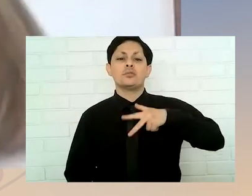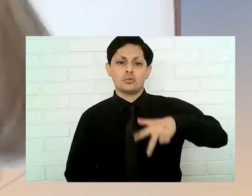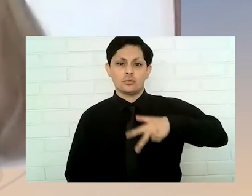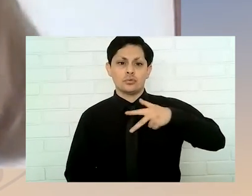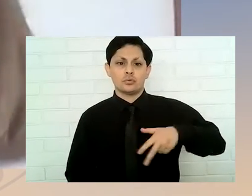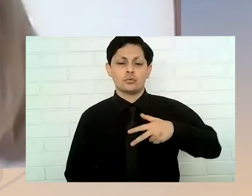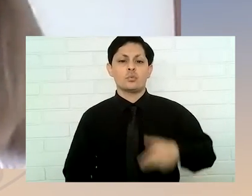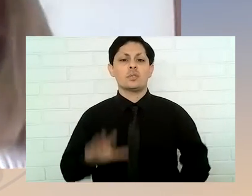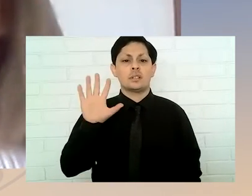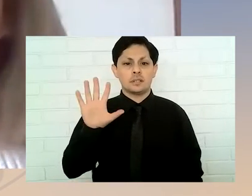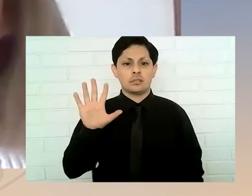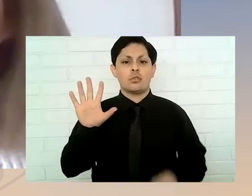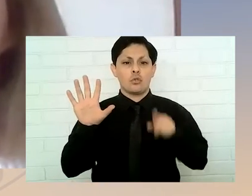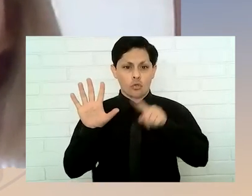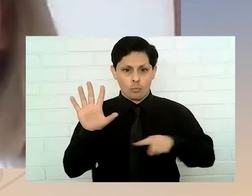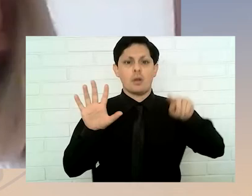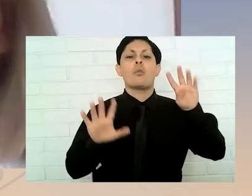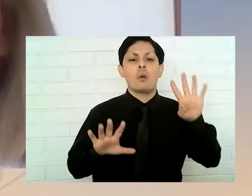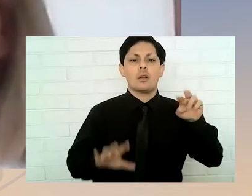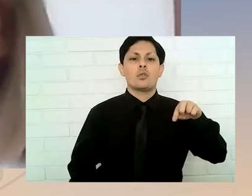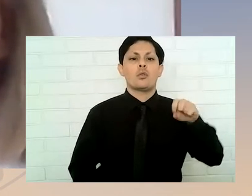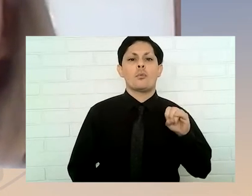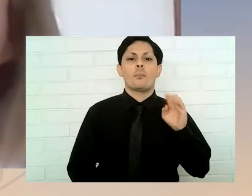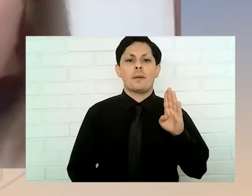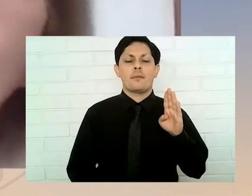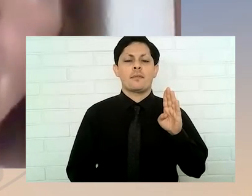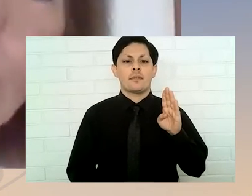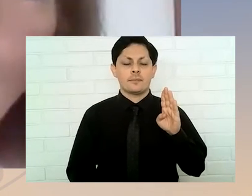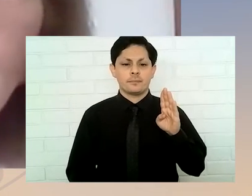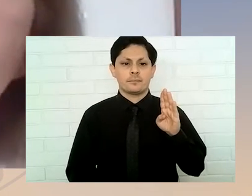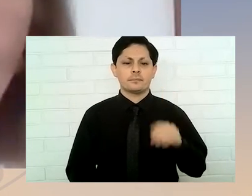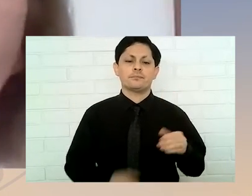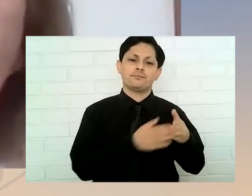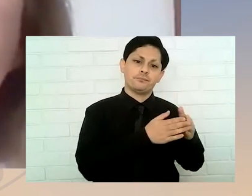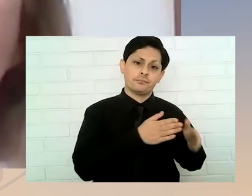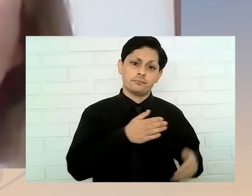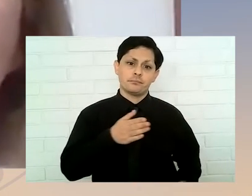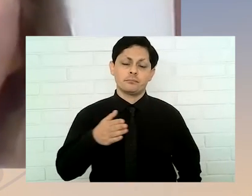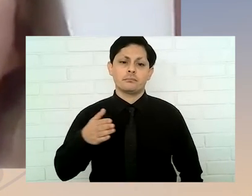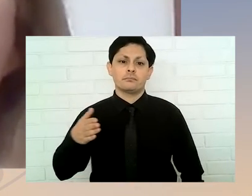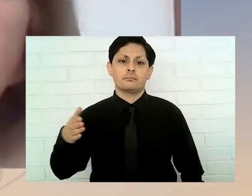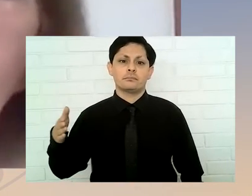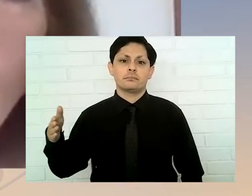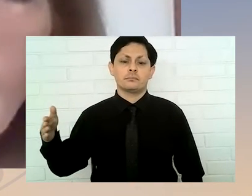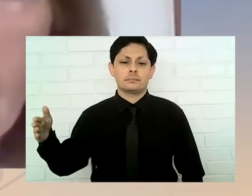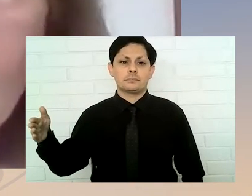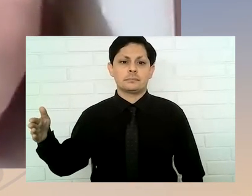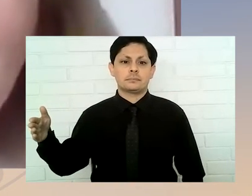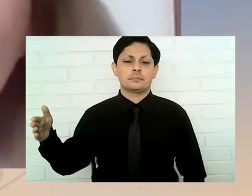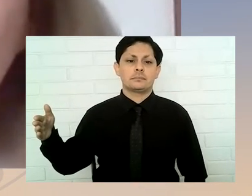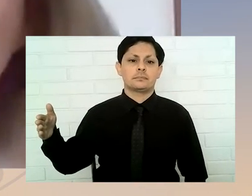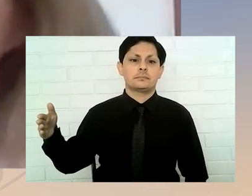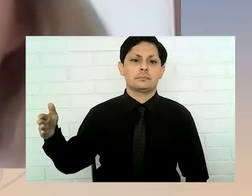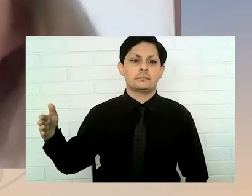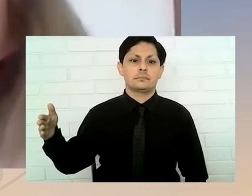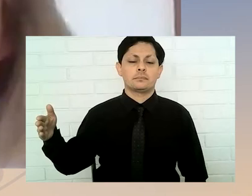el 5,4 del PIB en gasto público en educación. Yo pienso, no tengo el dato actual, pero